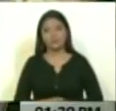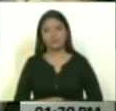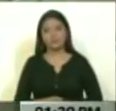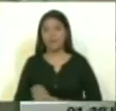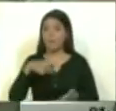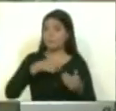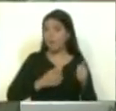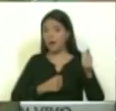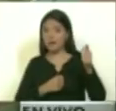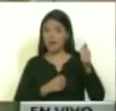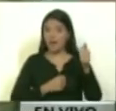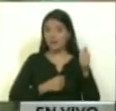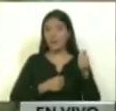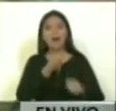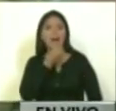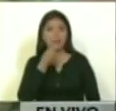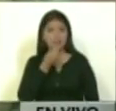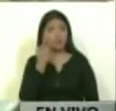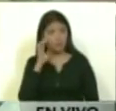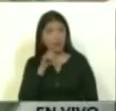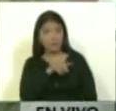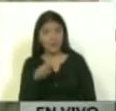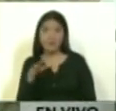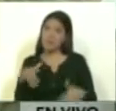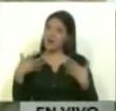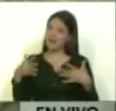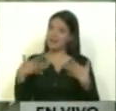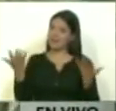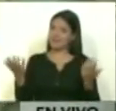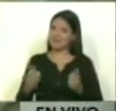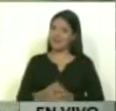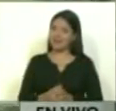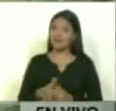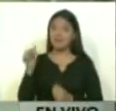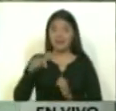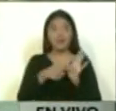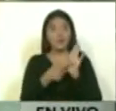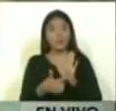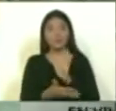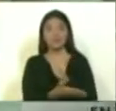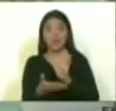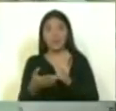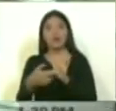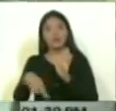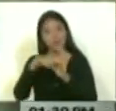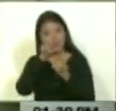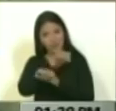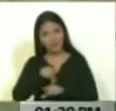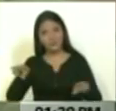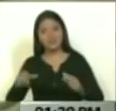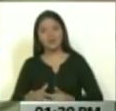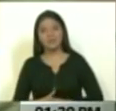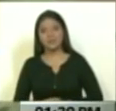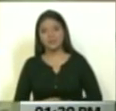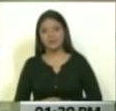Bailando, cantando, ¿les parece? Con alegría. Y por aquí los pasamos. Y los retuiteamos. Pasamos por el